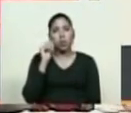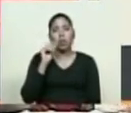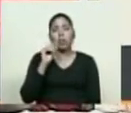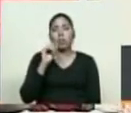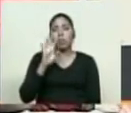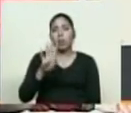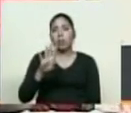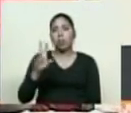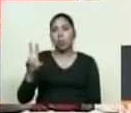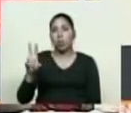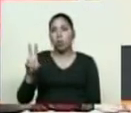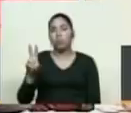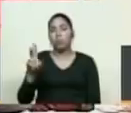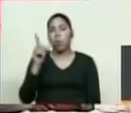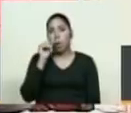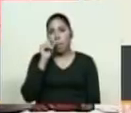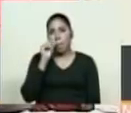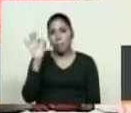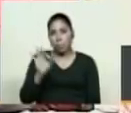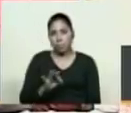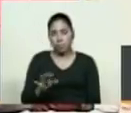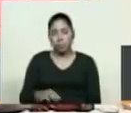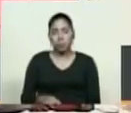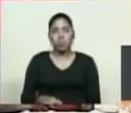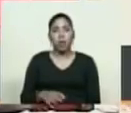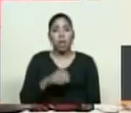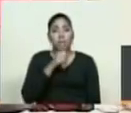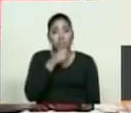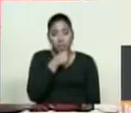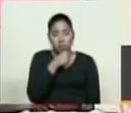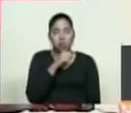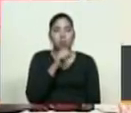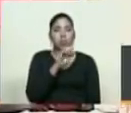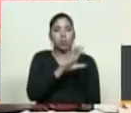42,64% hombres. Y entre los adultos mayores tenemos